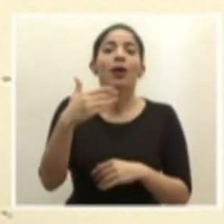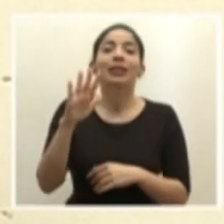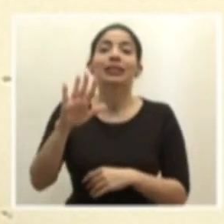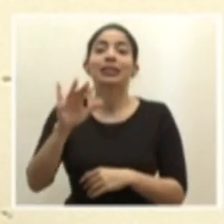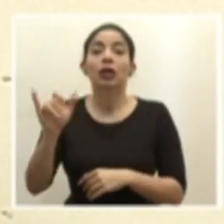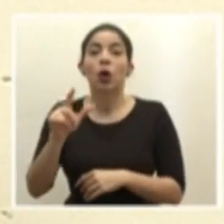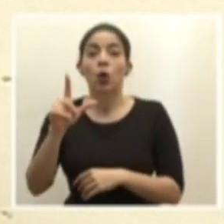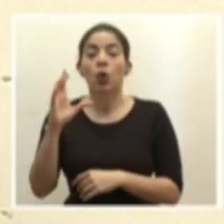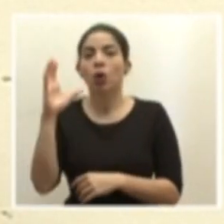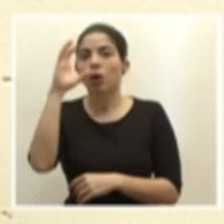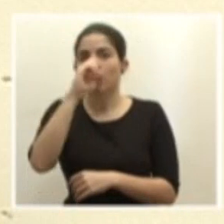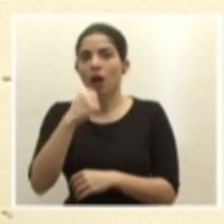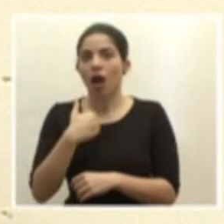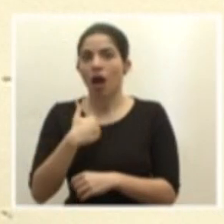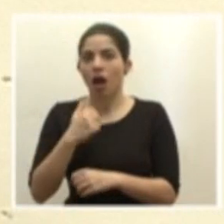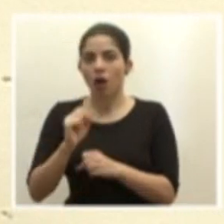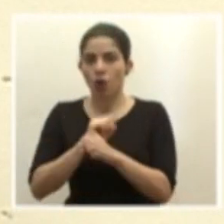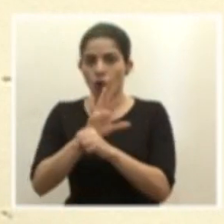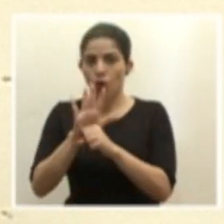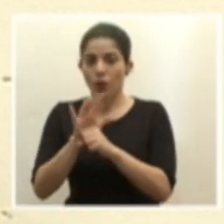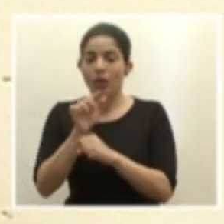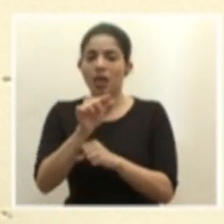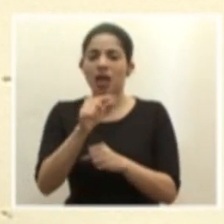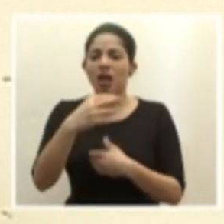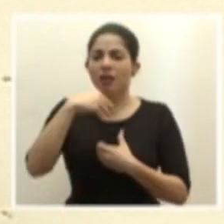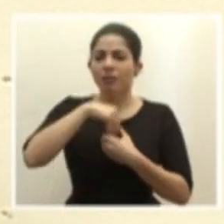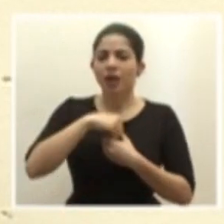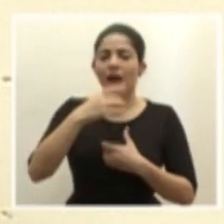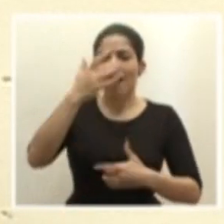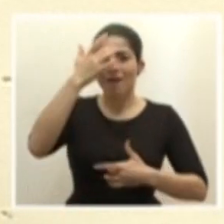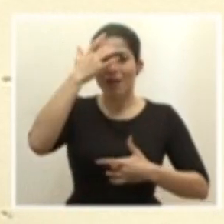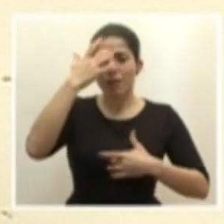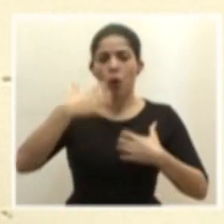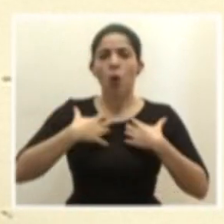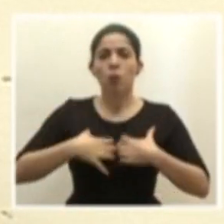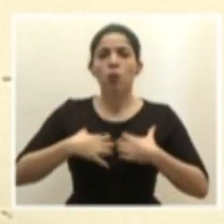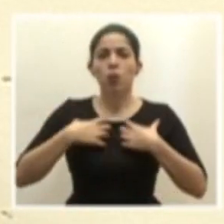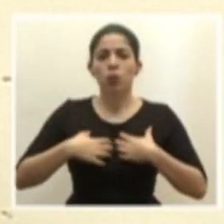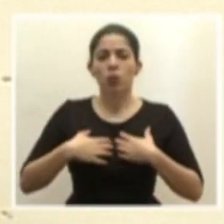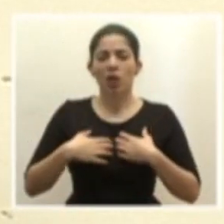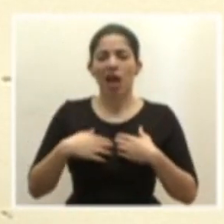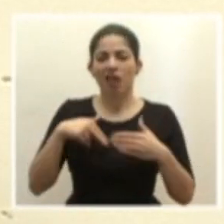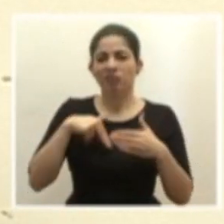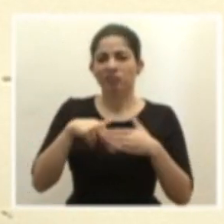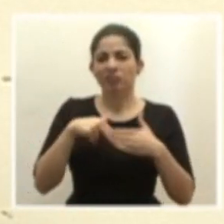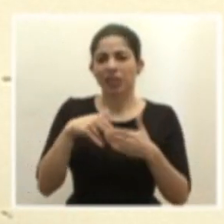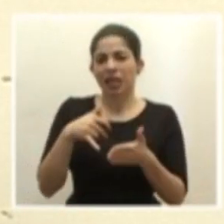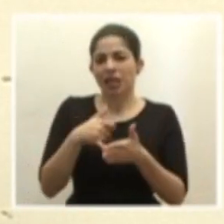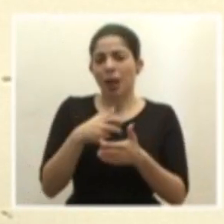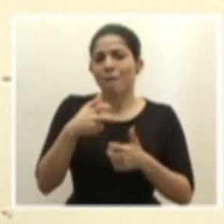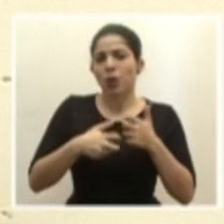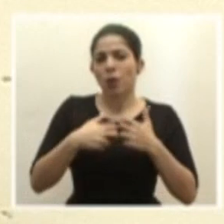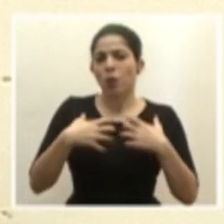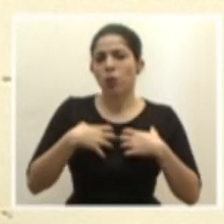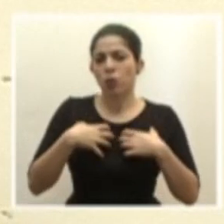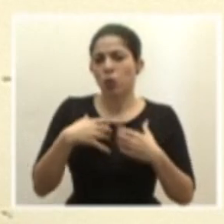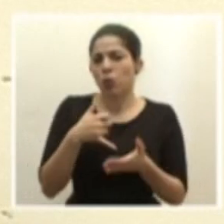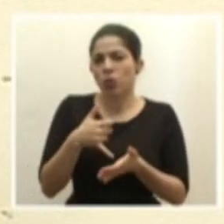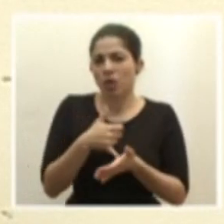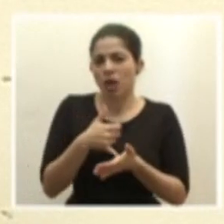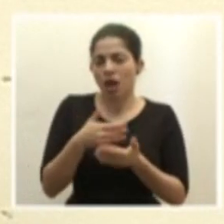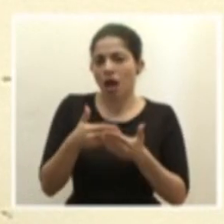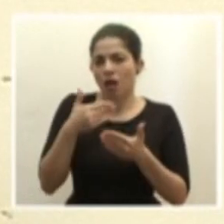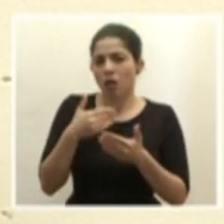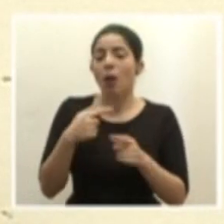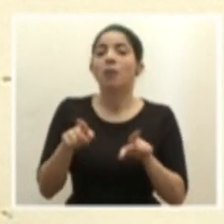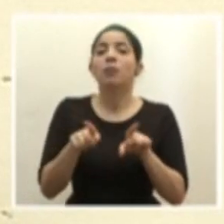julio. Ella padecía de enfermedad pulmonar obstructiva crónica, que es un padecimiento pulmonar crónico, y tenía también